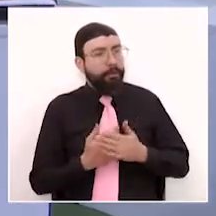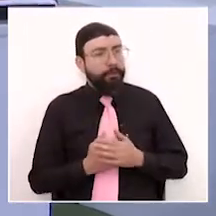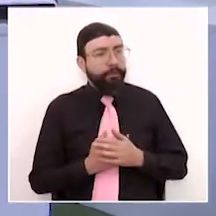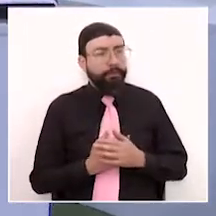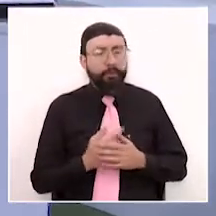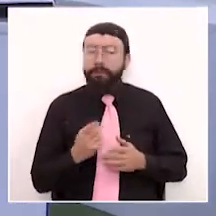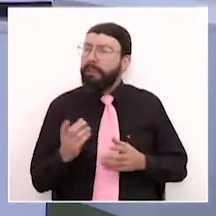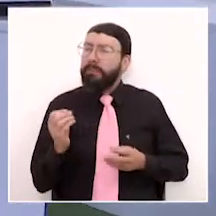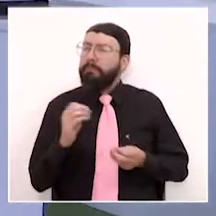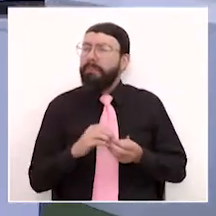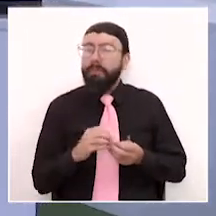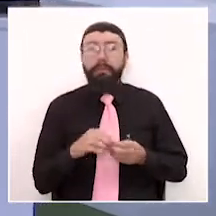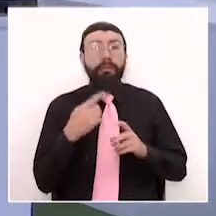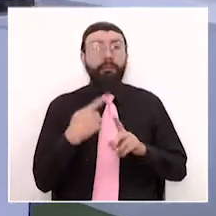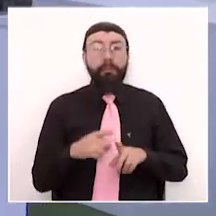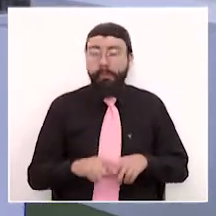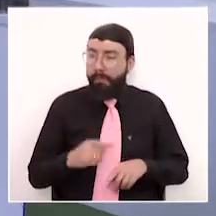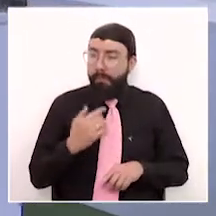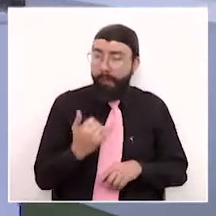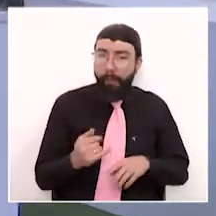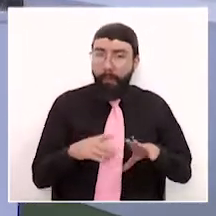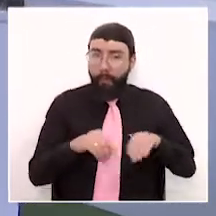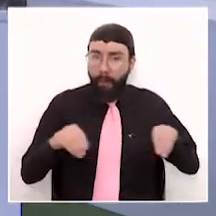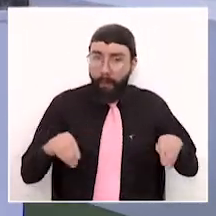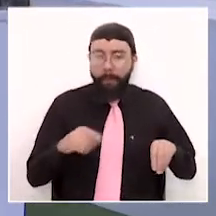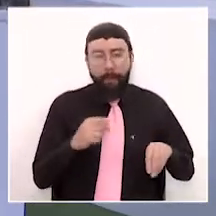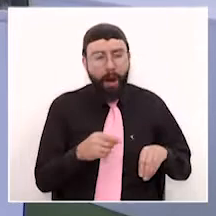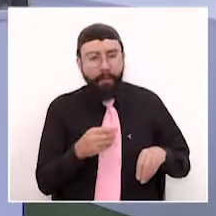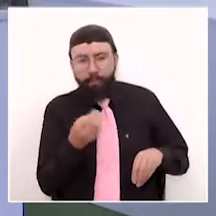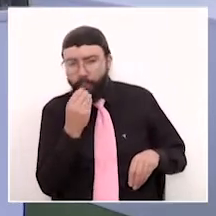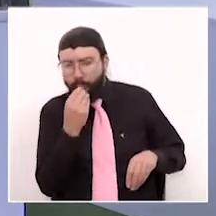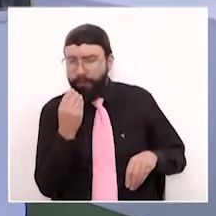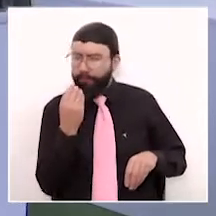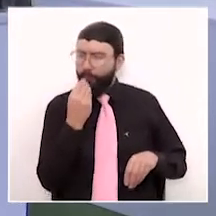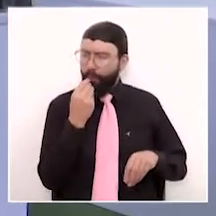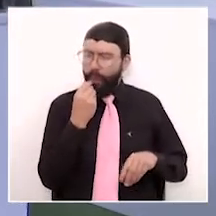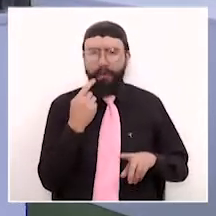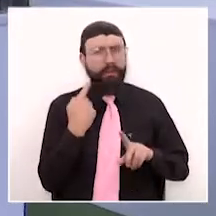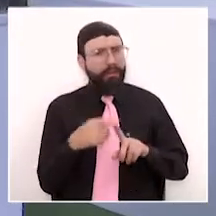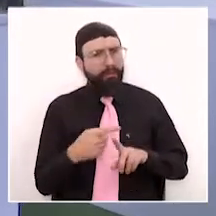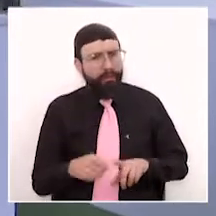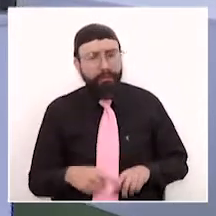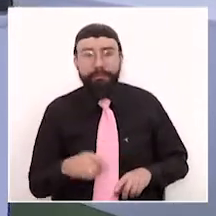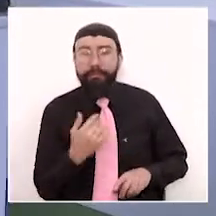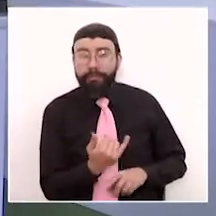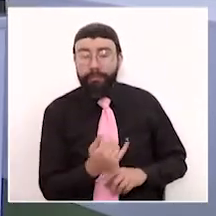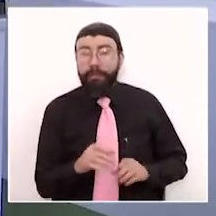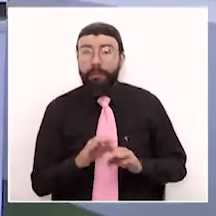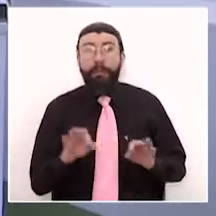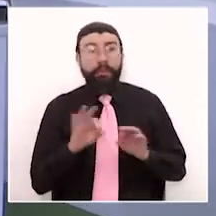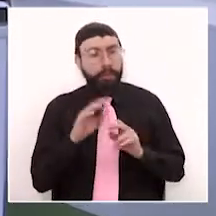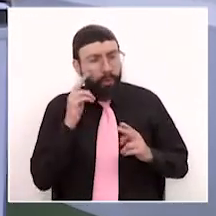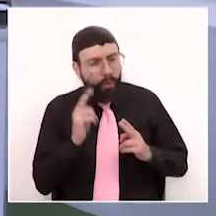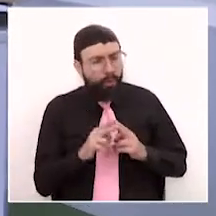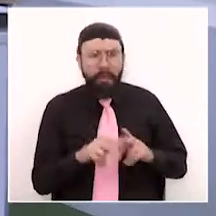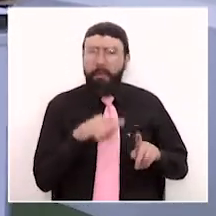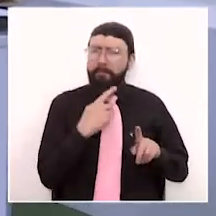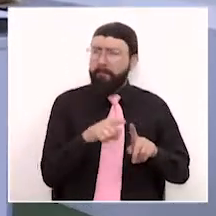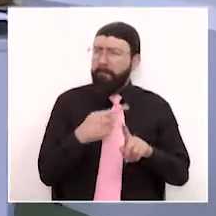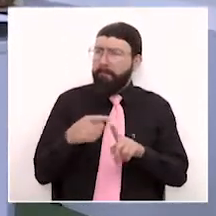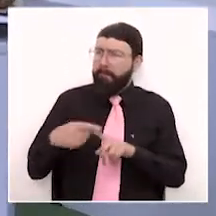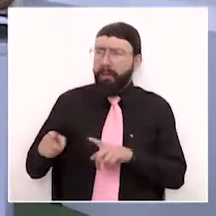adicional, por todas estas harinas nosotros ganamos también sabores distintos. También es importante conocer que existen otros